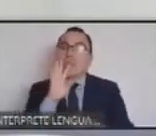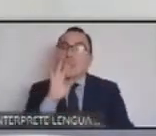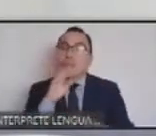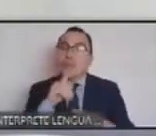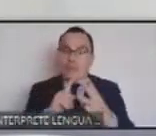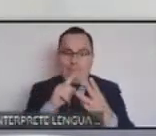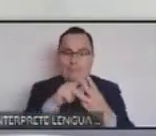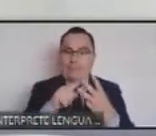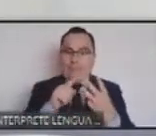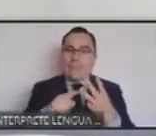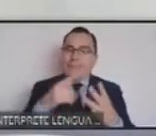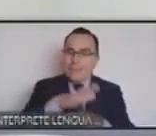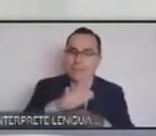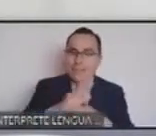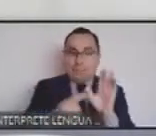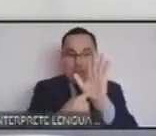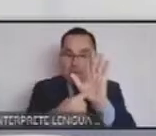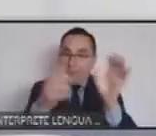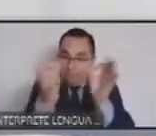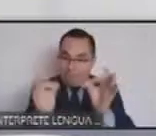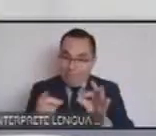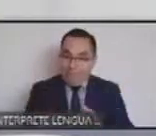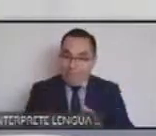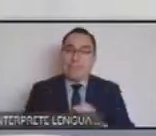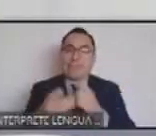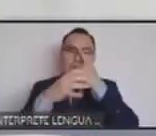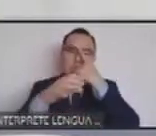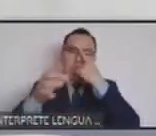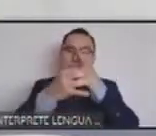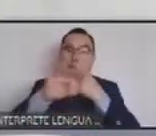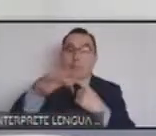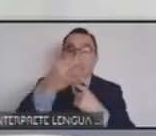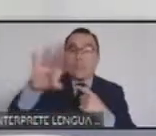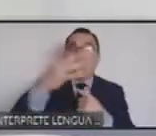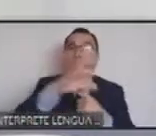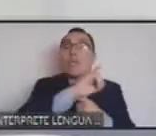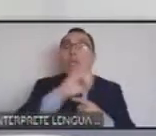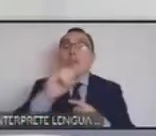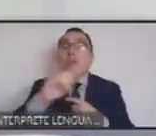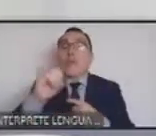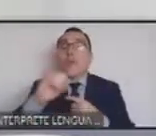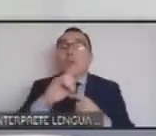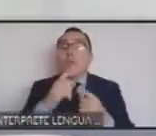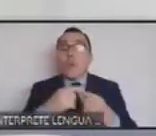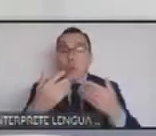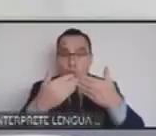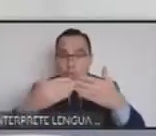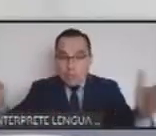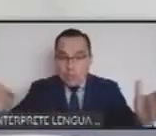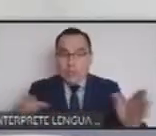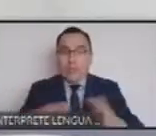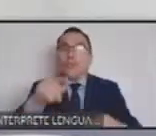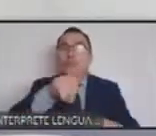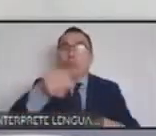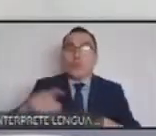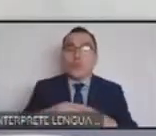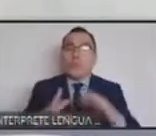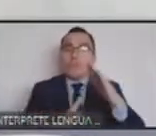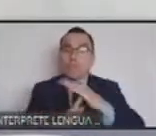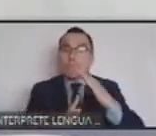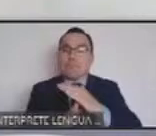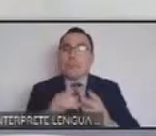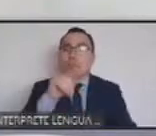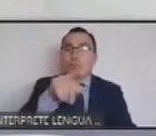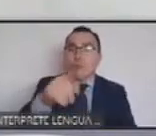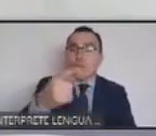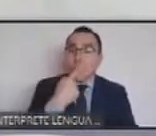su exposición, que luego de las exposiciones se abrirá un espacio para el debate y que esperamos